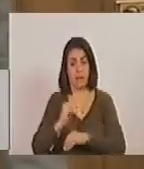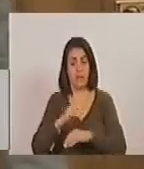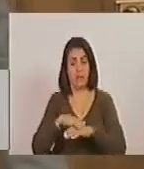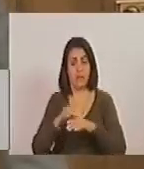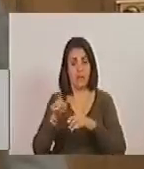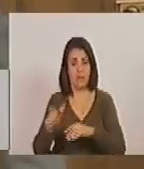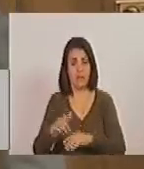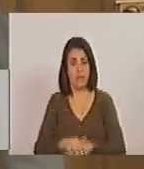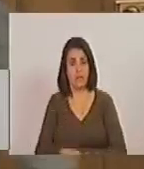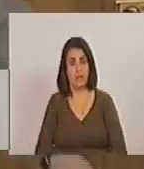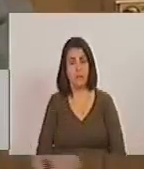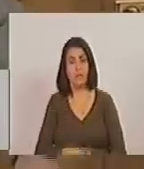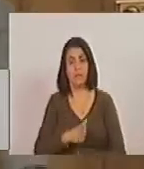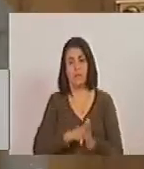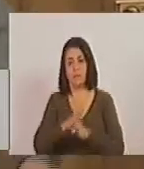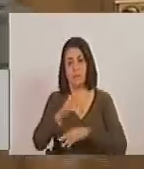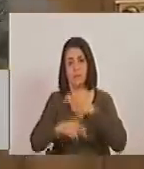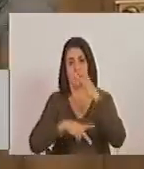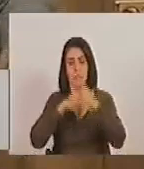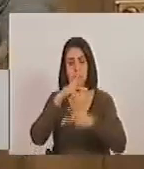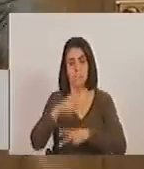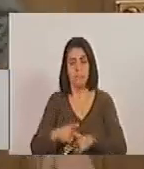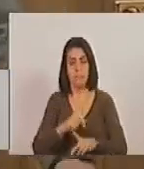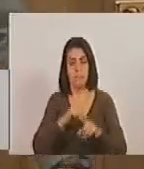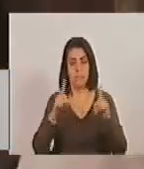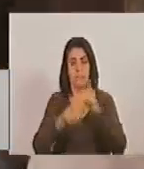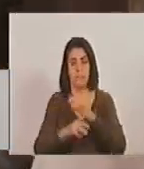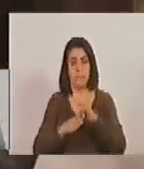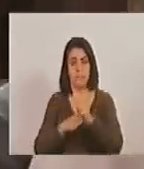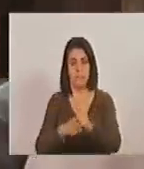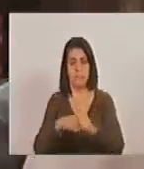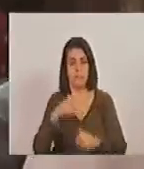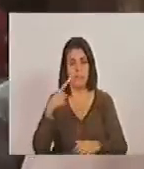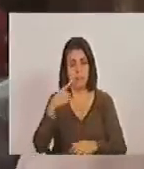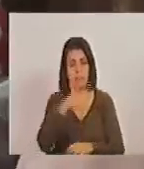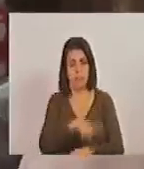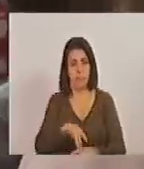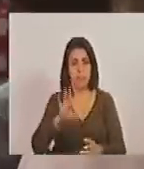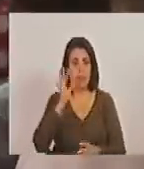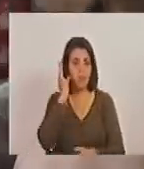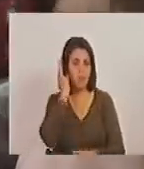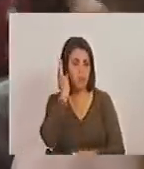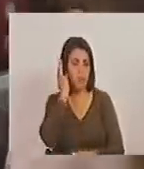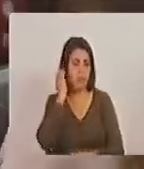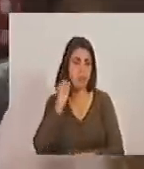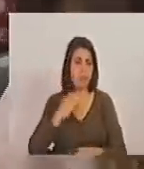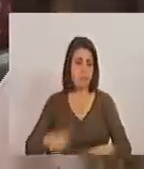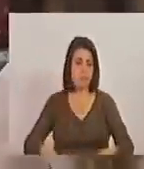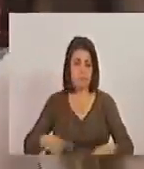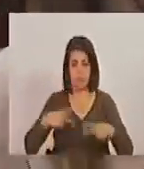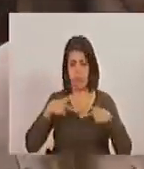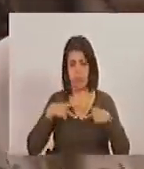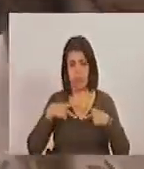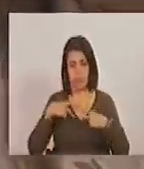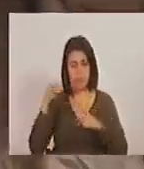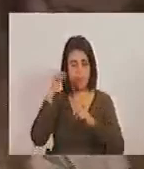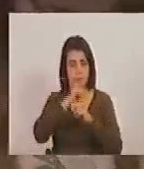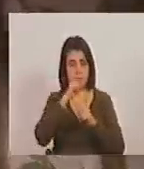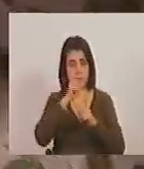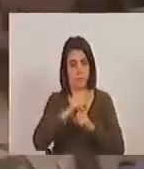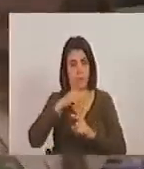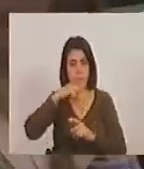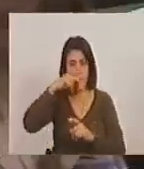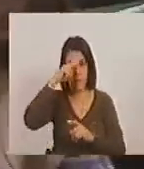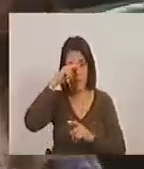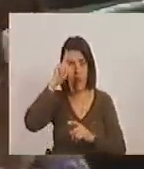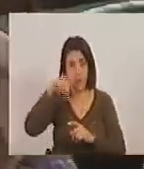las líneas políticas de reorientación que el momento exigía. Una mujer que la vida la descubrió luchando, su padre era un